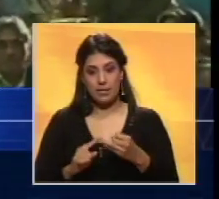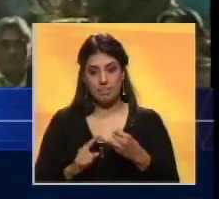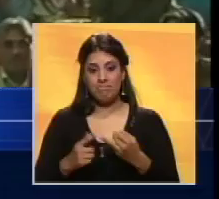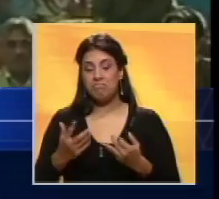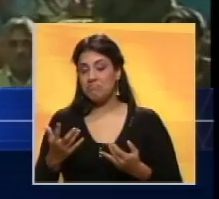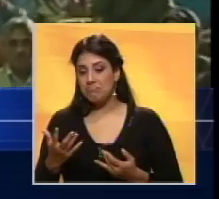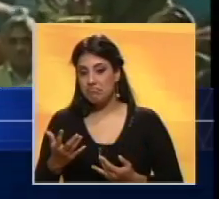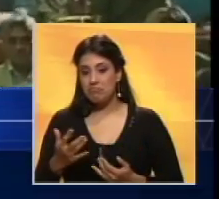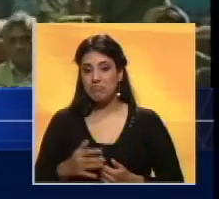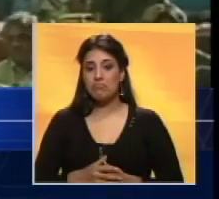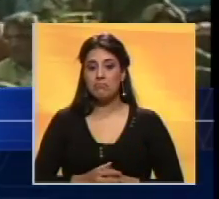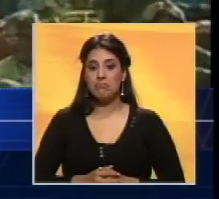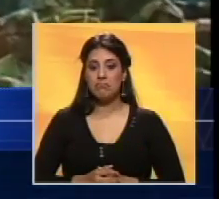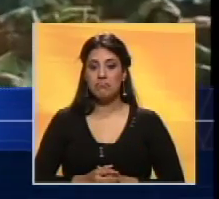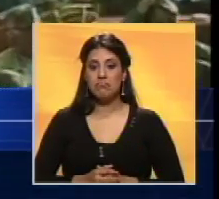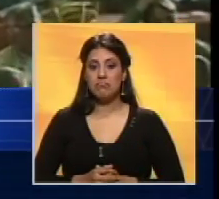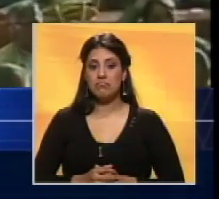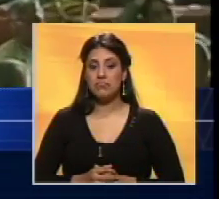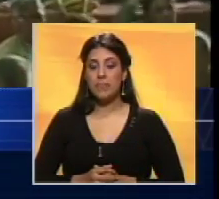¿no?,